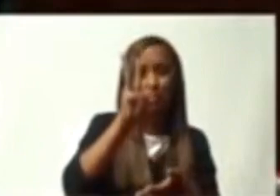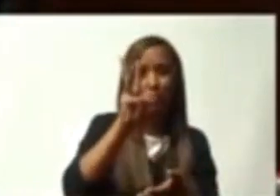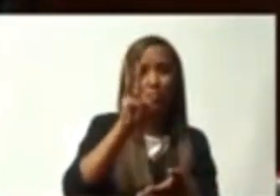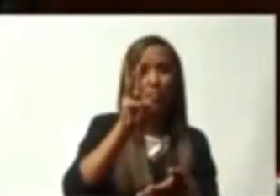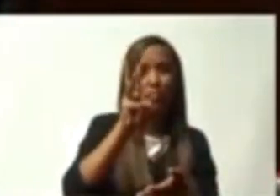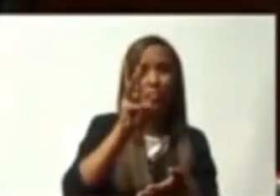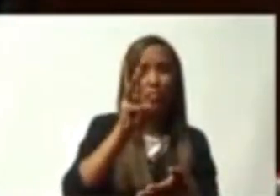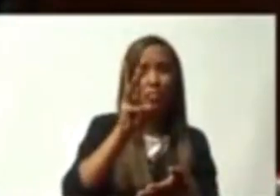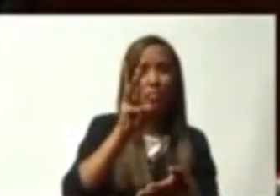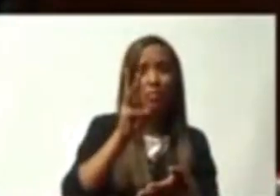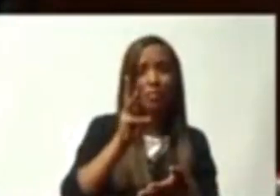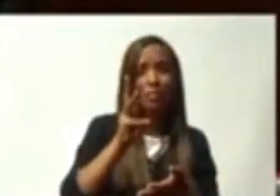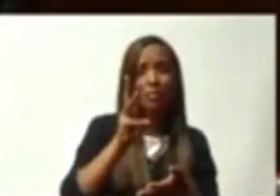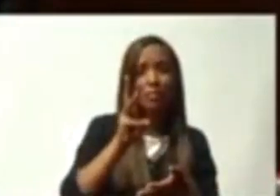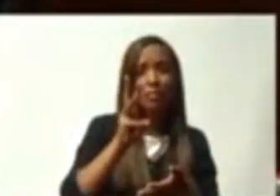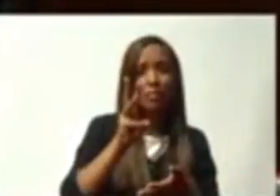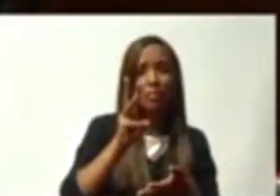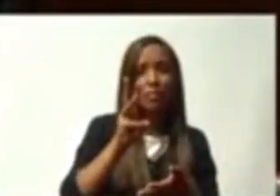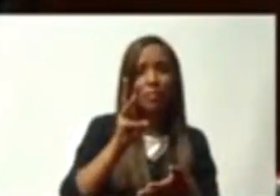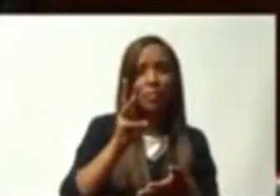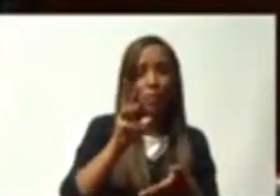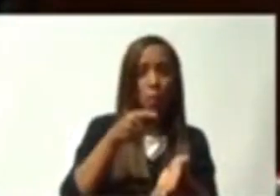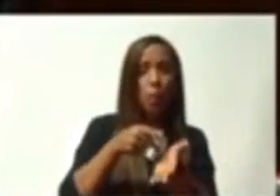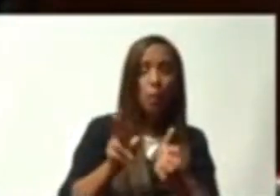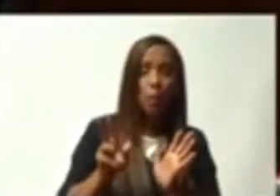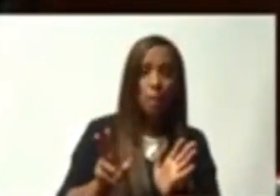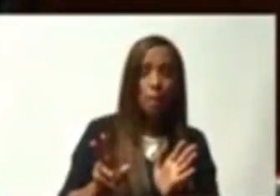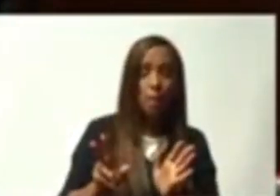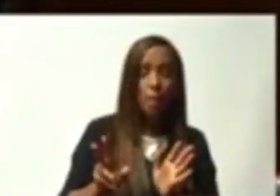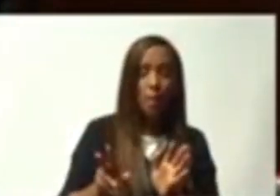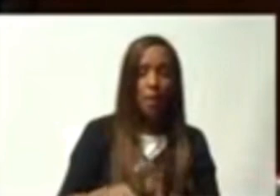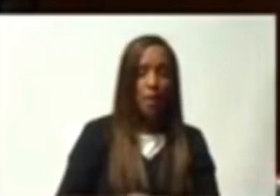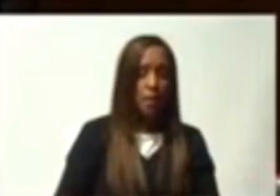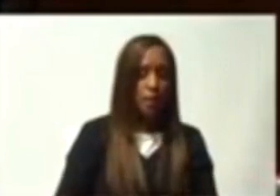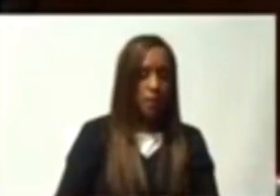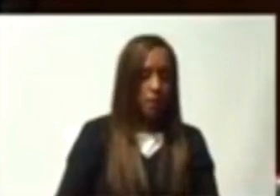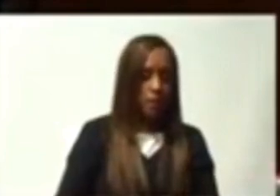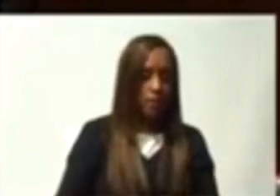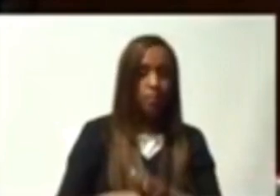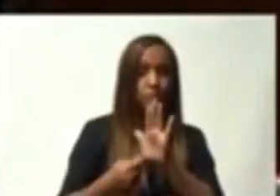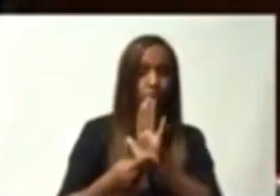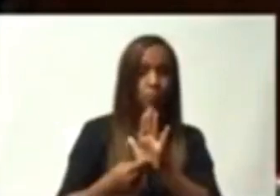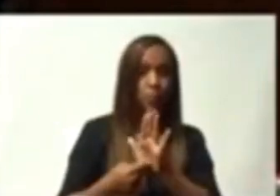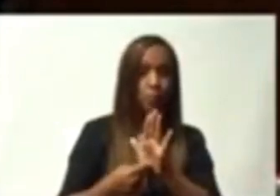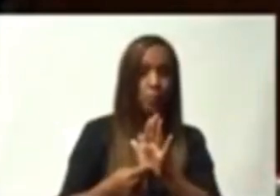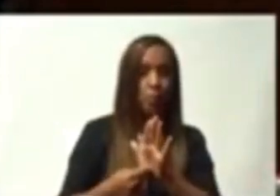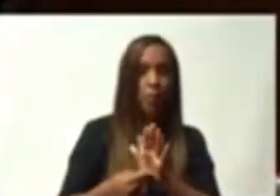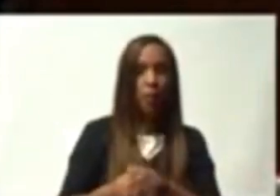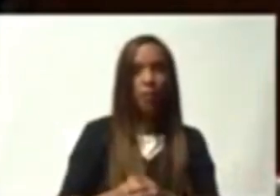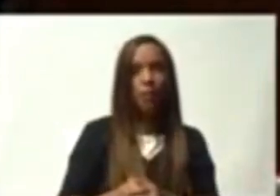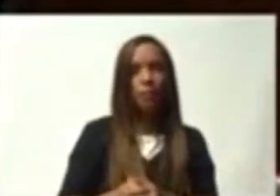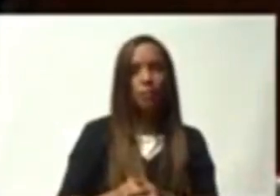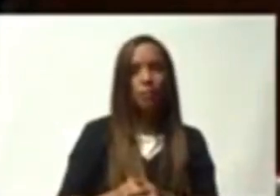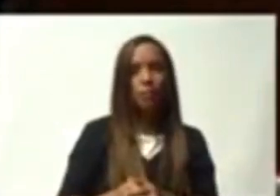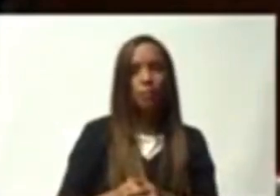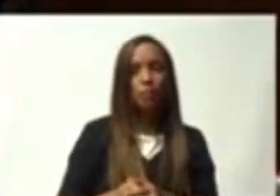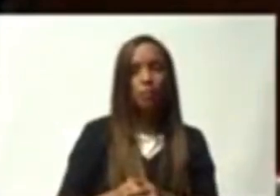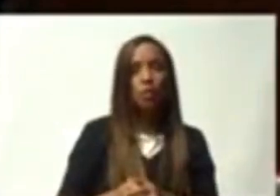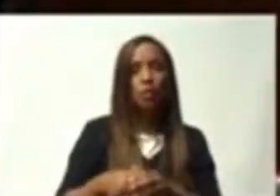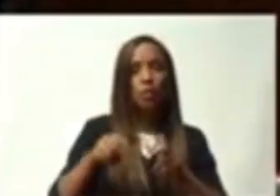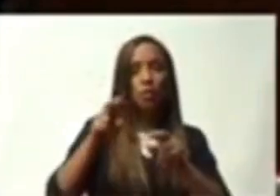tú te montas en una guagua en los Alcarrizos, y Heriberto nos dice, y te lleva hasta el hipódromo.